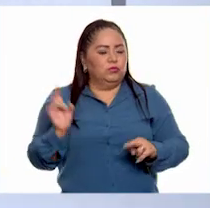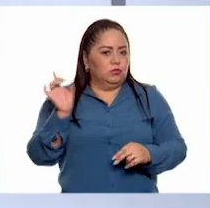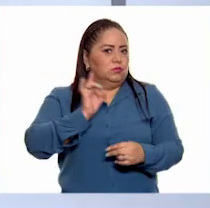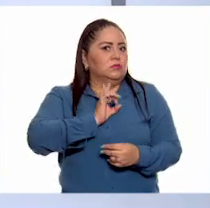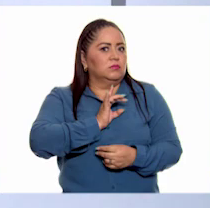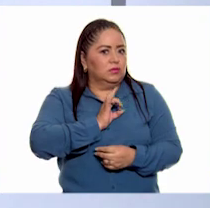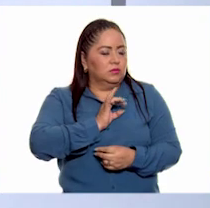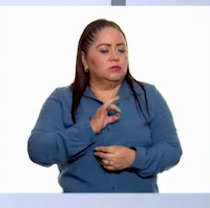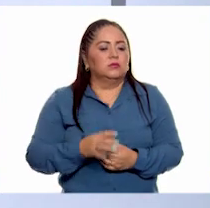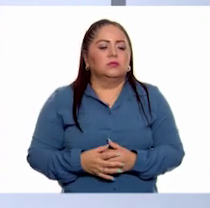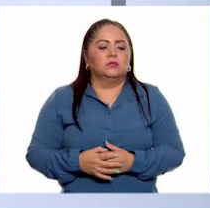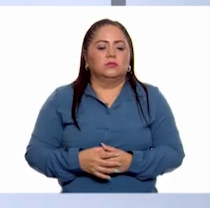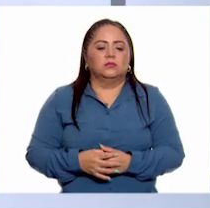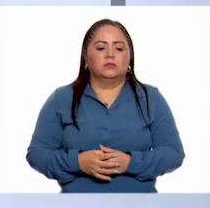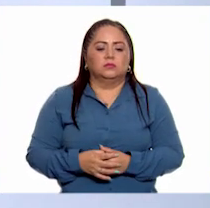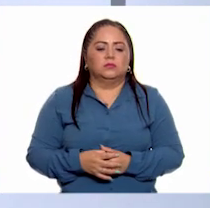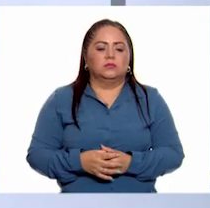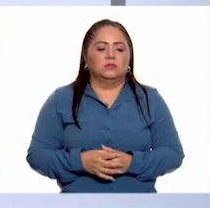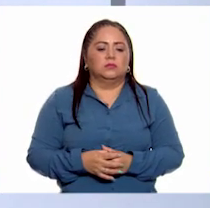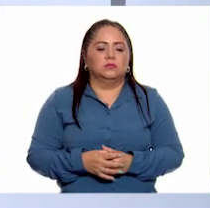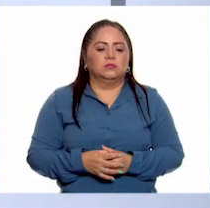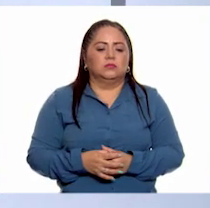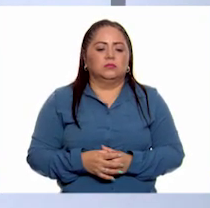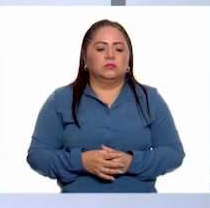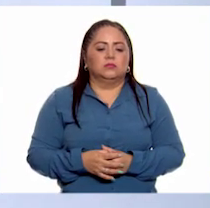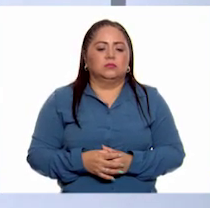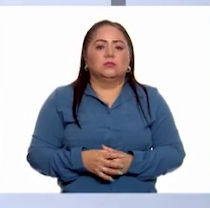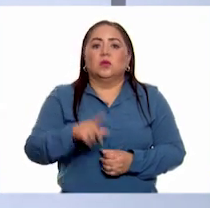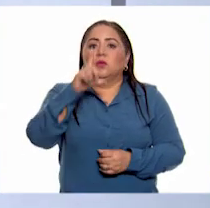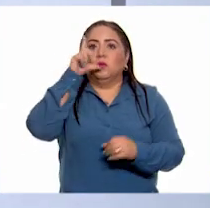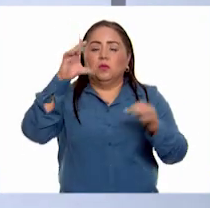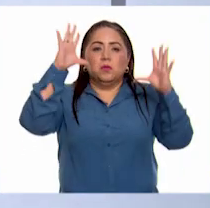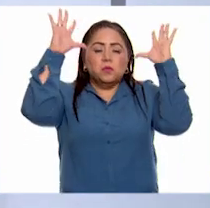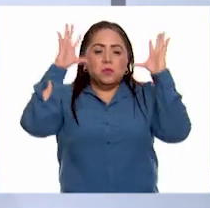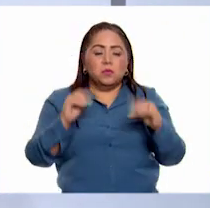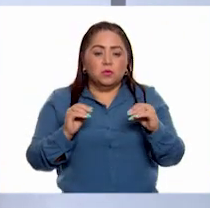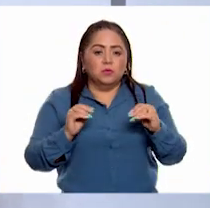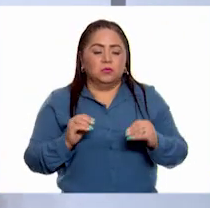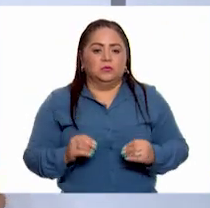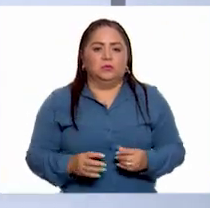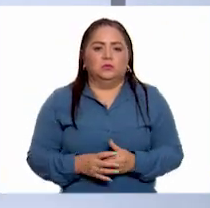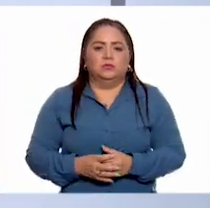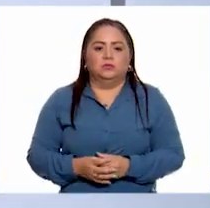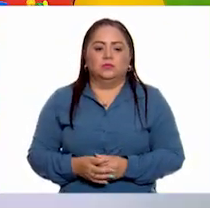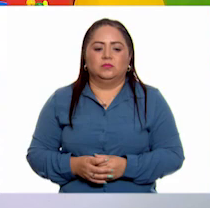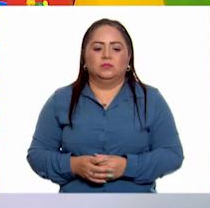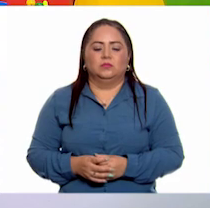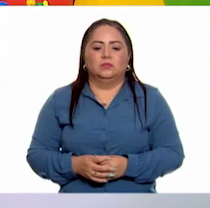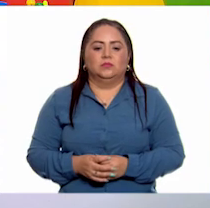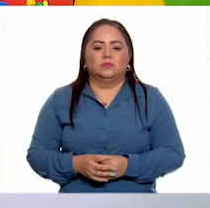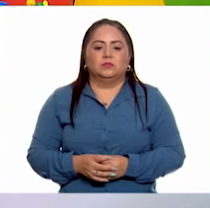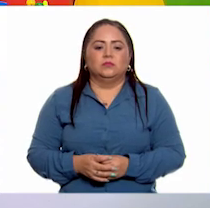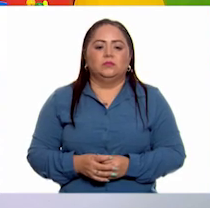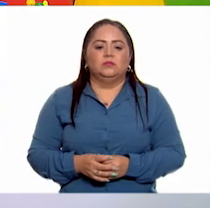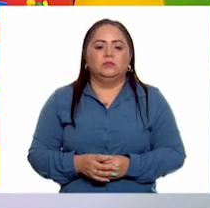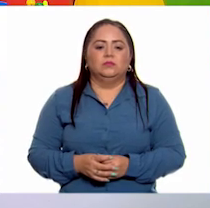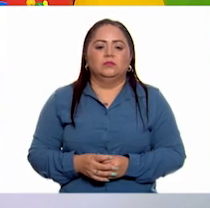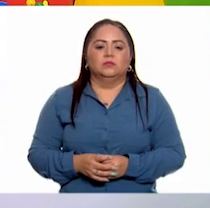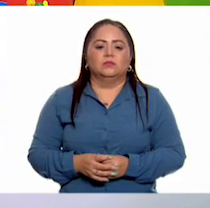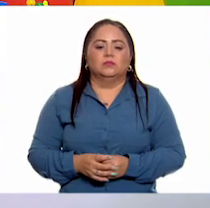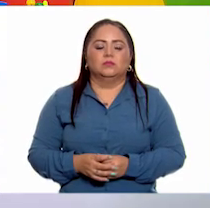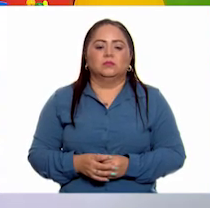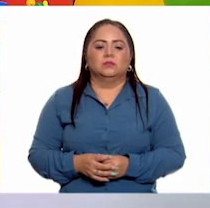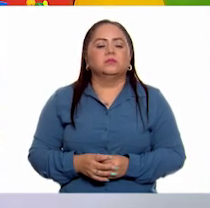y que se vaya la luz. Que se vaya la